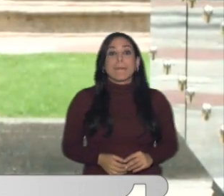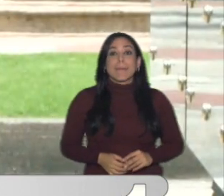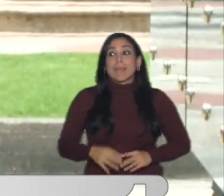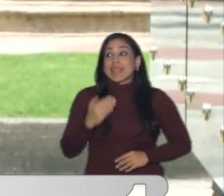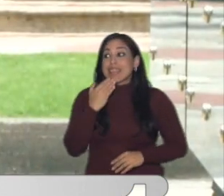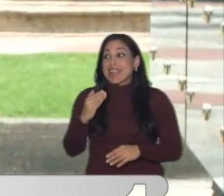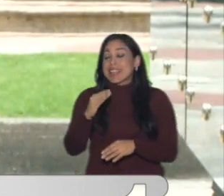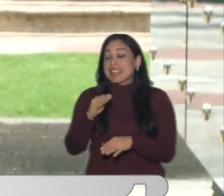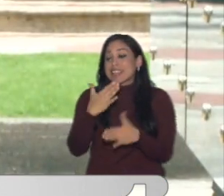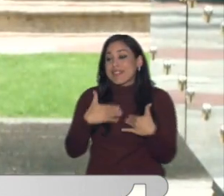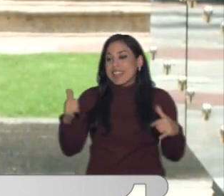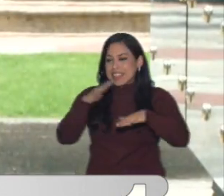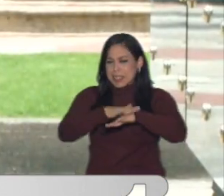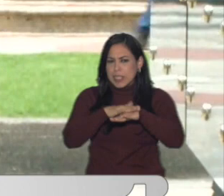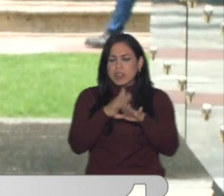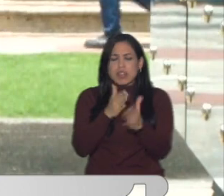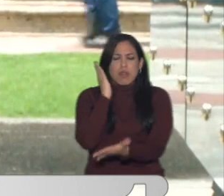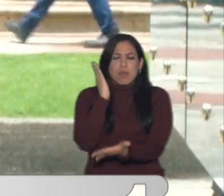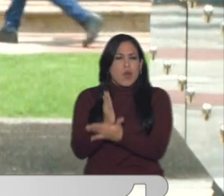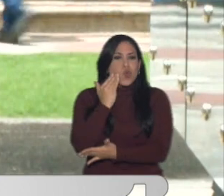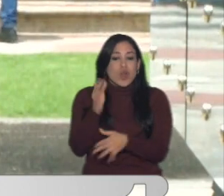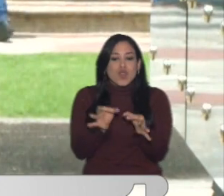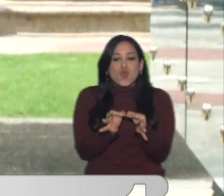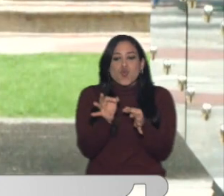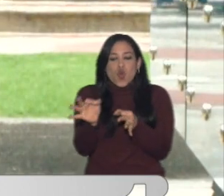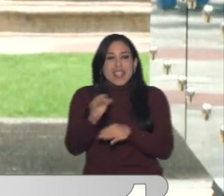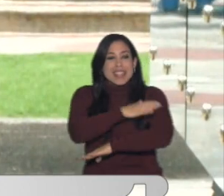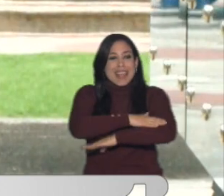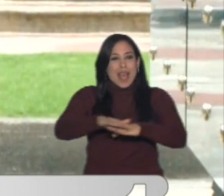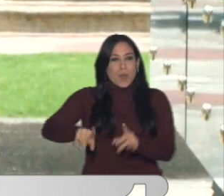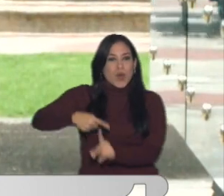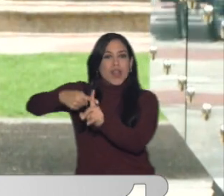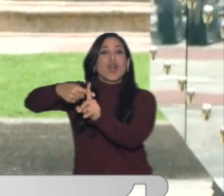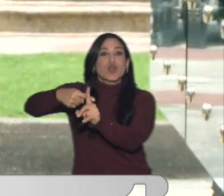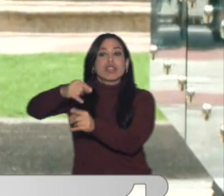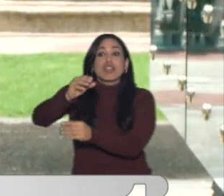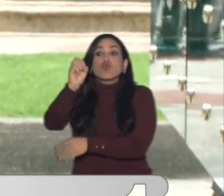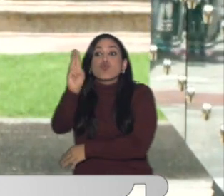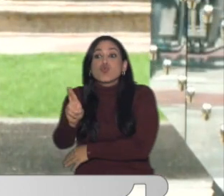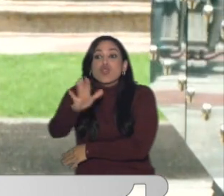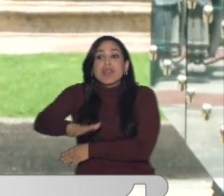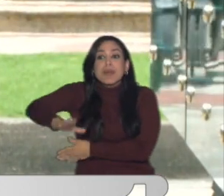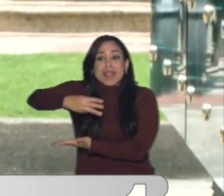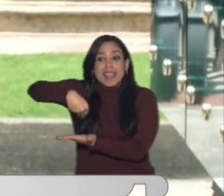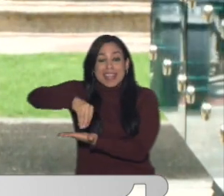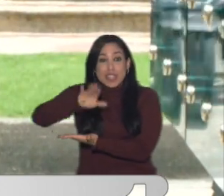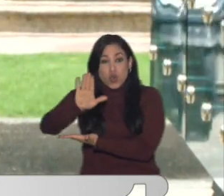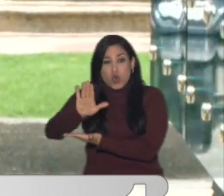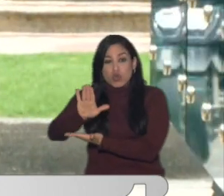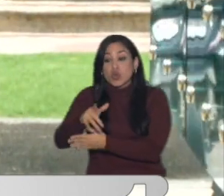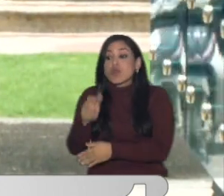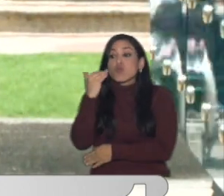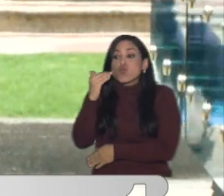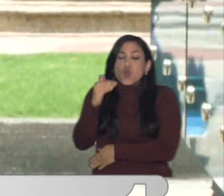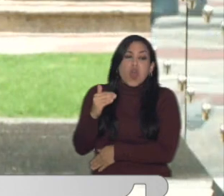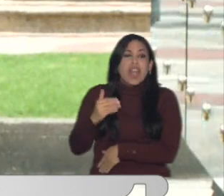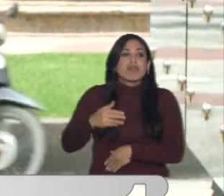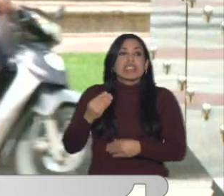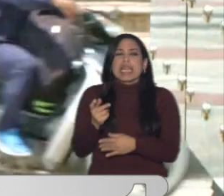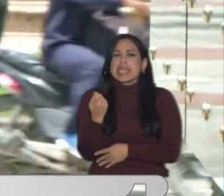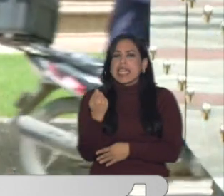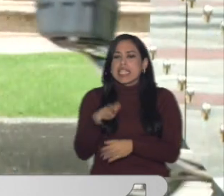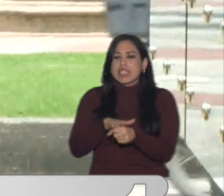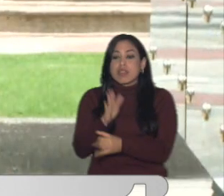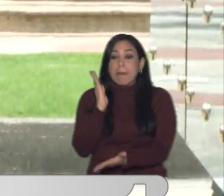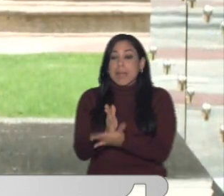Muchas gracias, Luisa. Muy buenas tardes. Este hecho ocurrió en el municipio de Campo de la Cruz, en el sur del departamento del Atlántico. La mujer se encuentra en